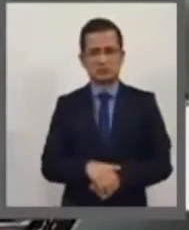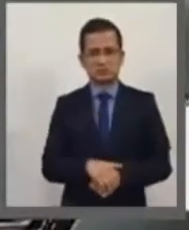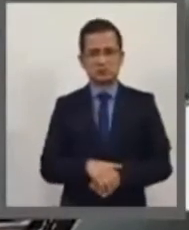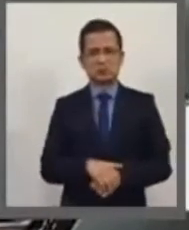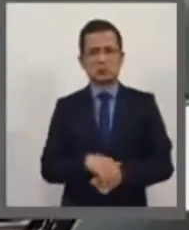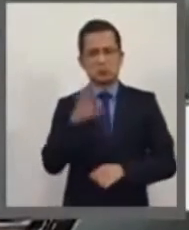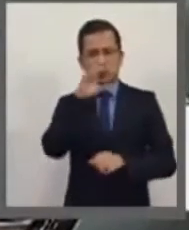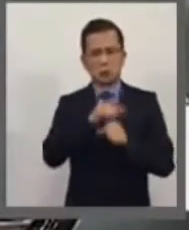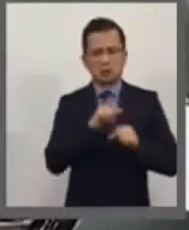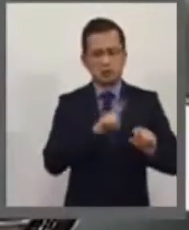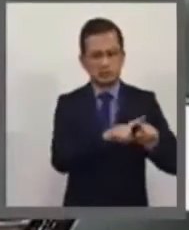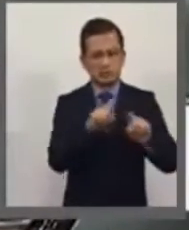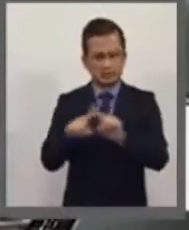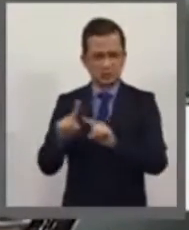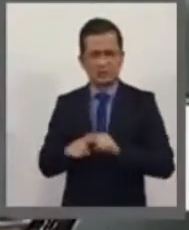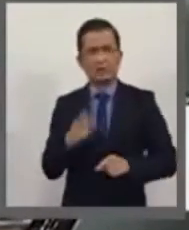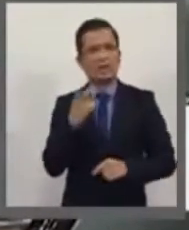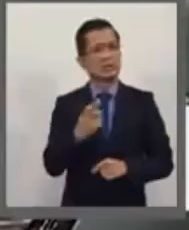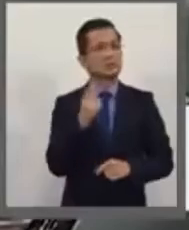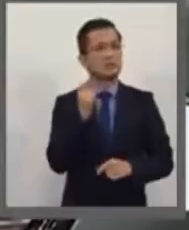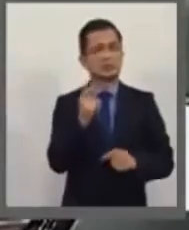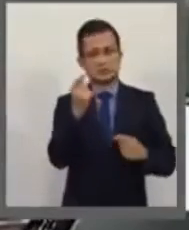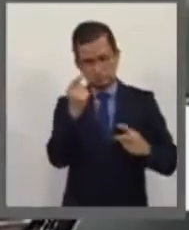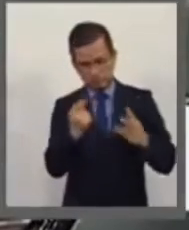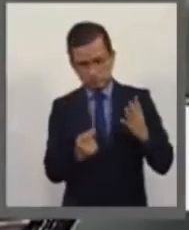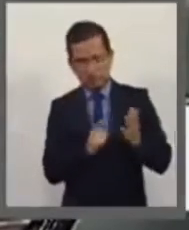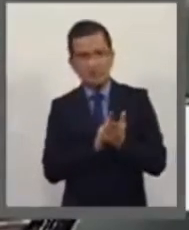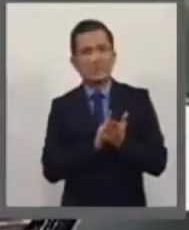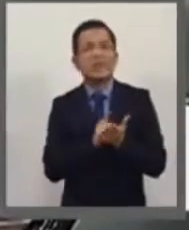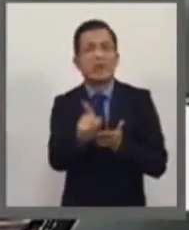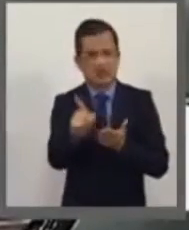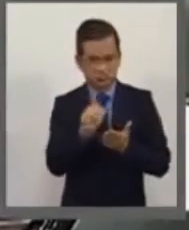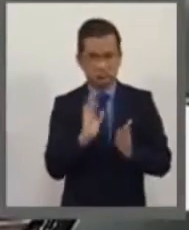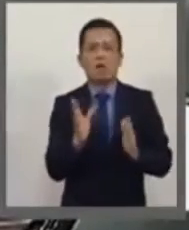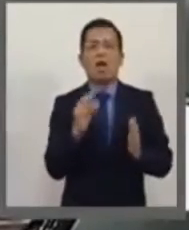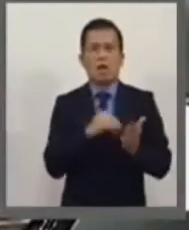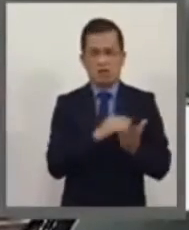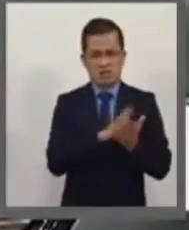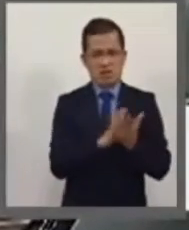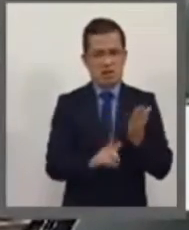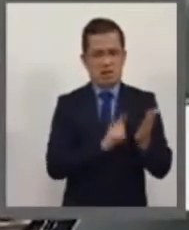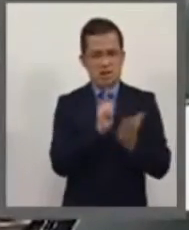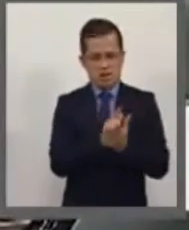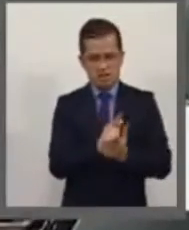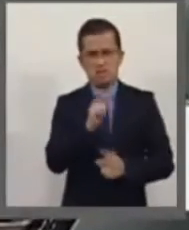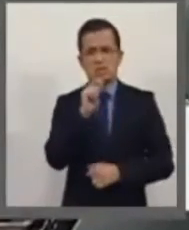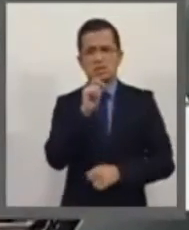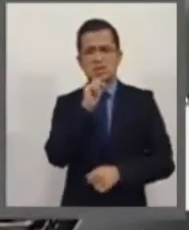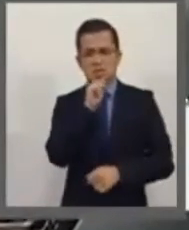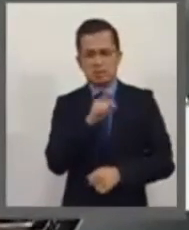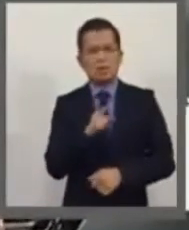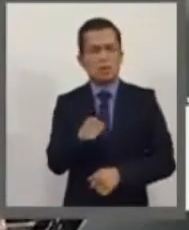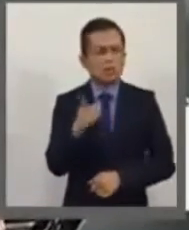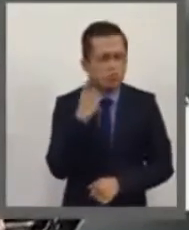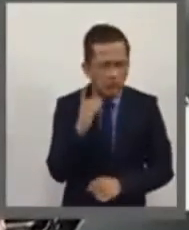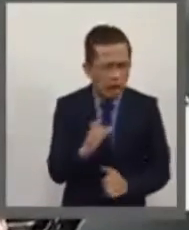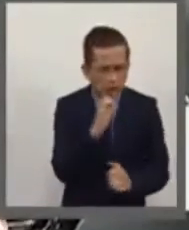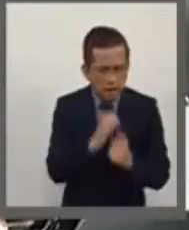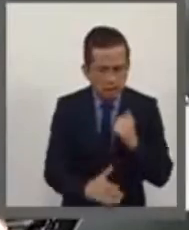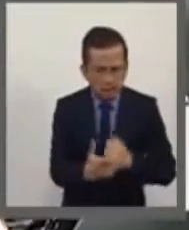diversidad cultural, a los cuales son derechos reconocidos por nuestra legislación. Concluya, también debe de ser, también deben de